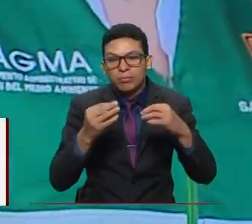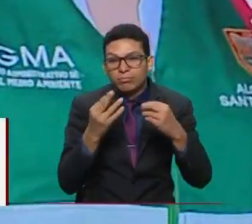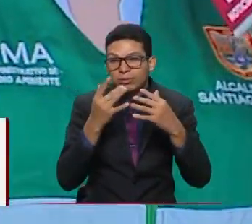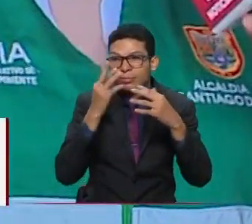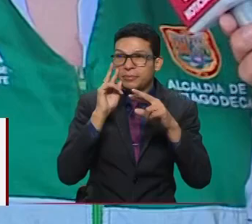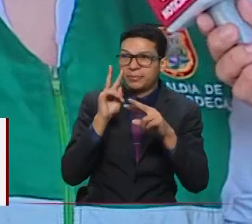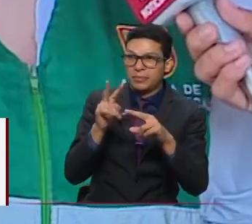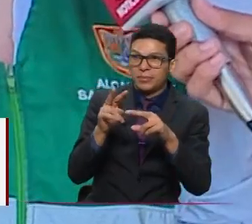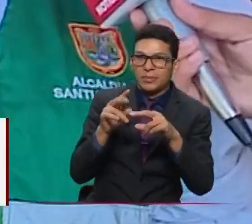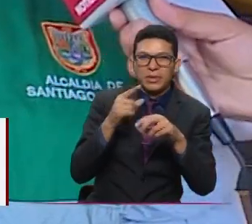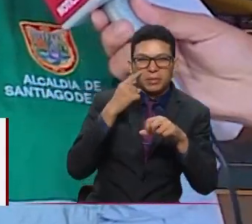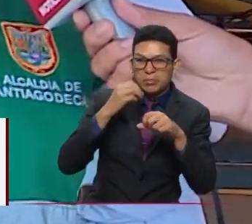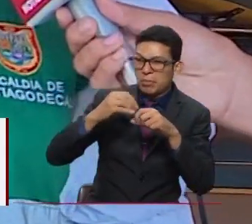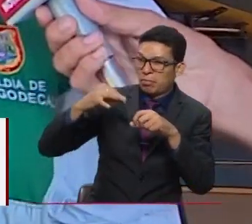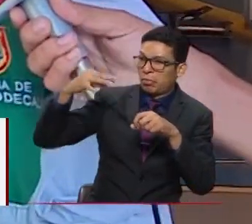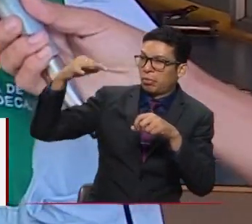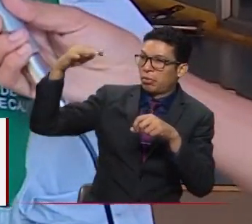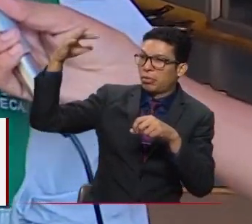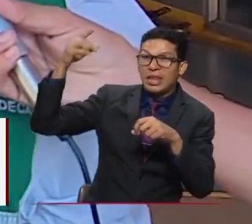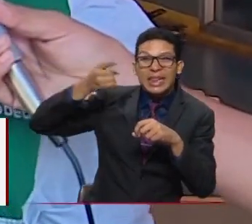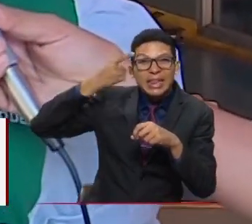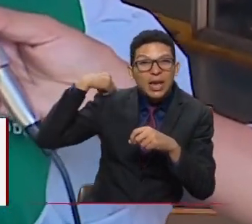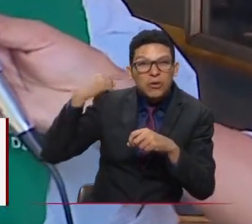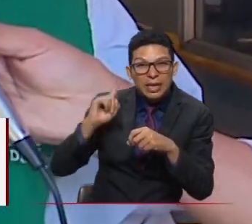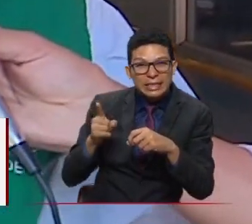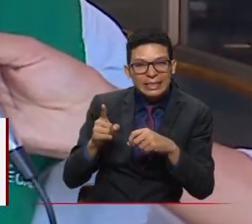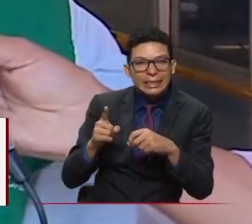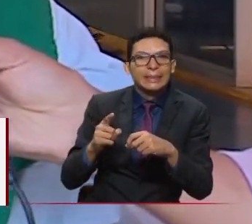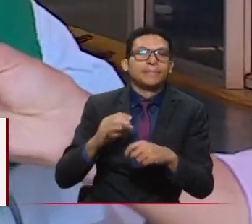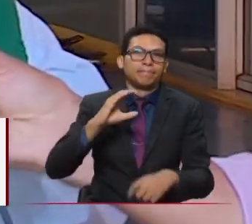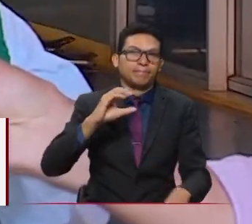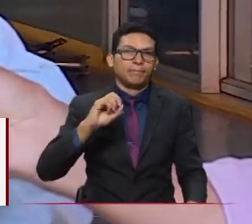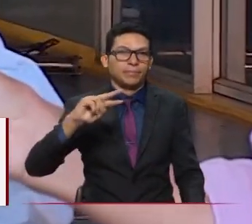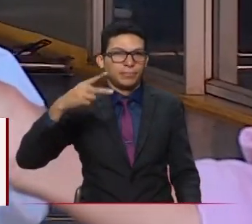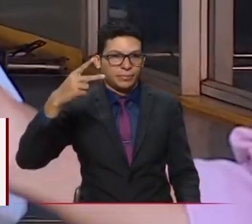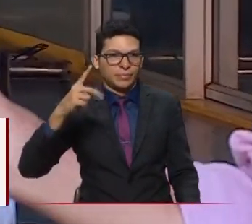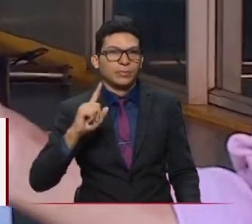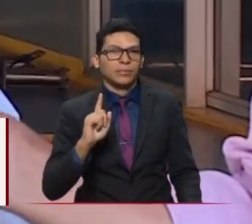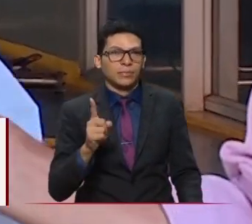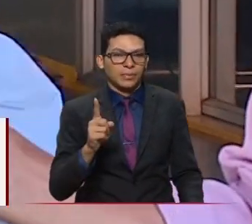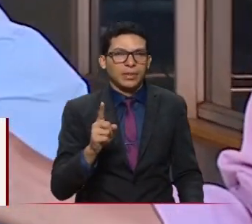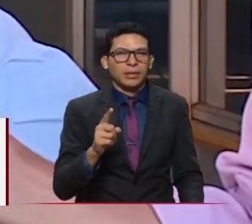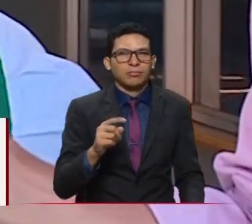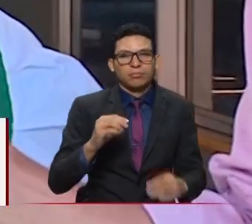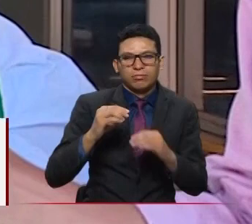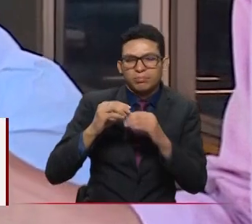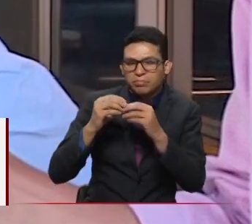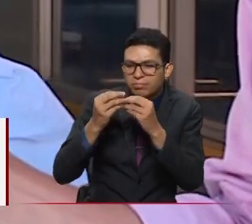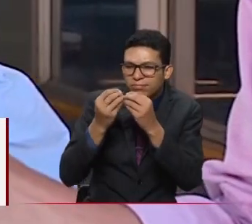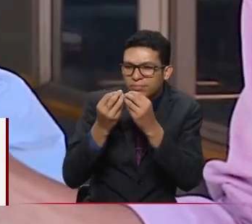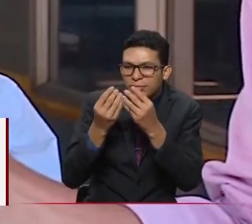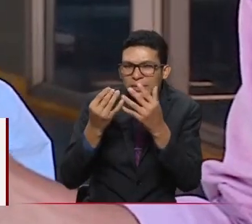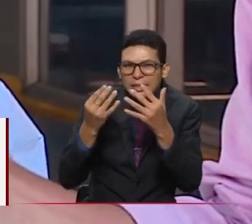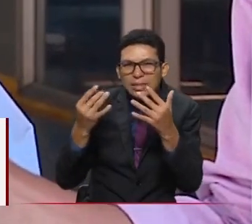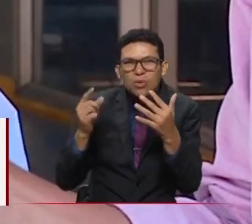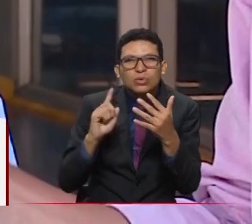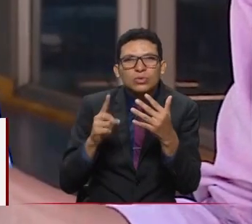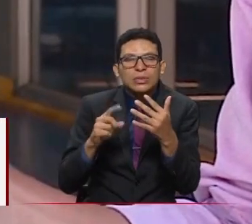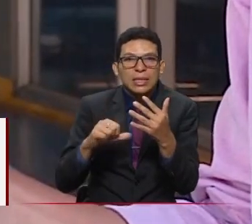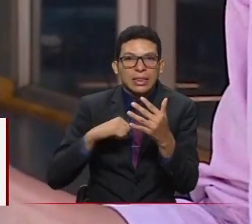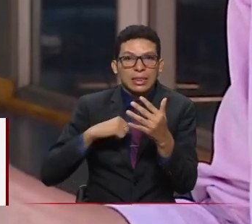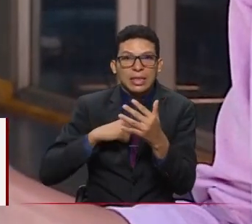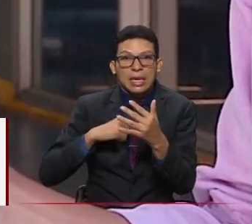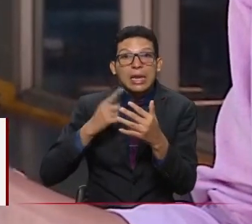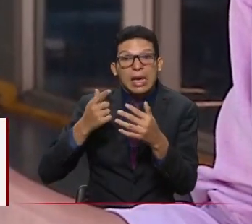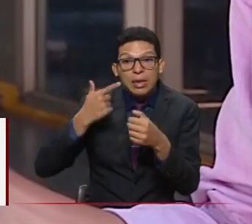uno ve los humos en las calles de los carros negro. Eso es el smog, y ese smog tiene pequeños materiales particulados que tiene el